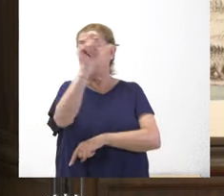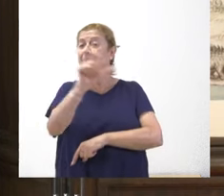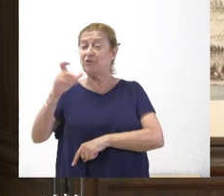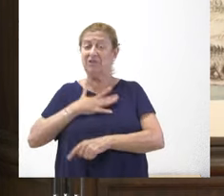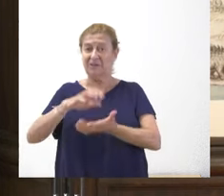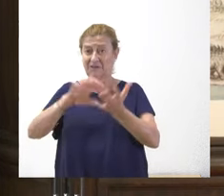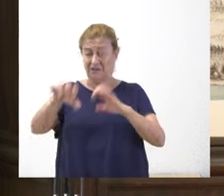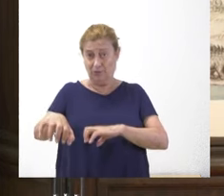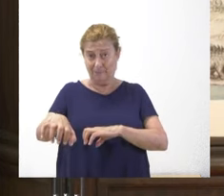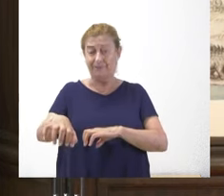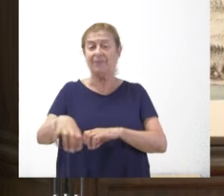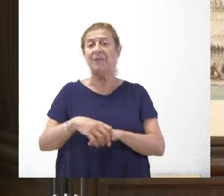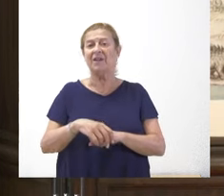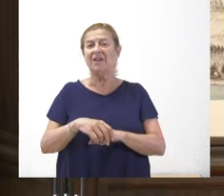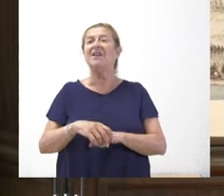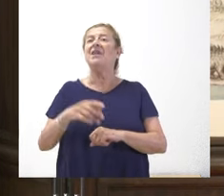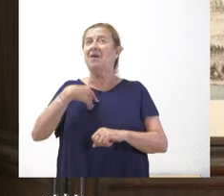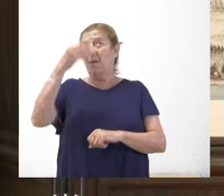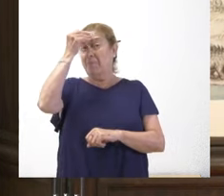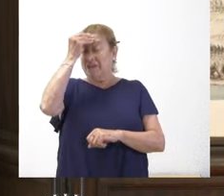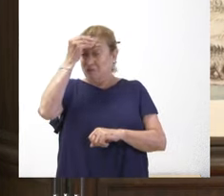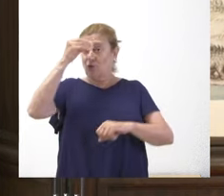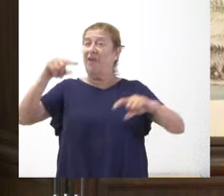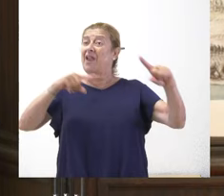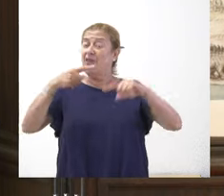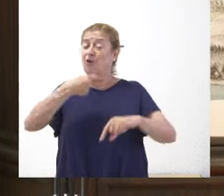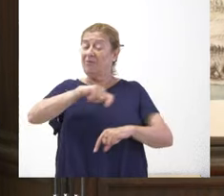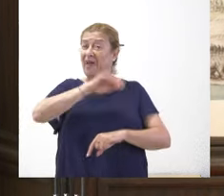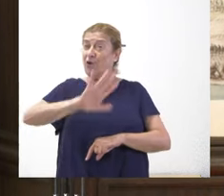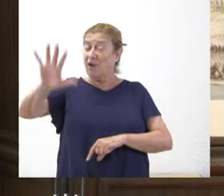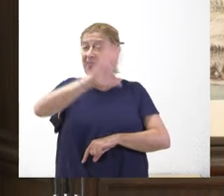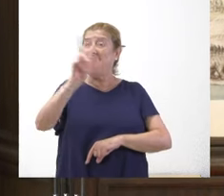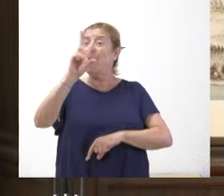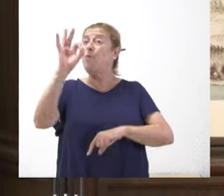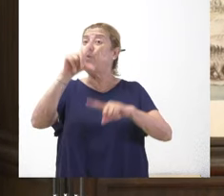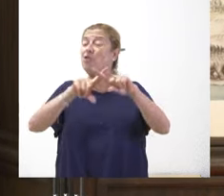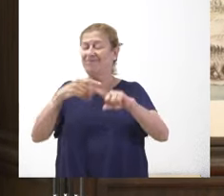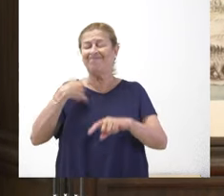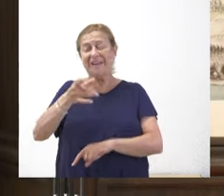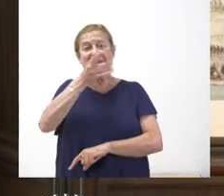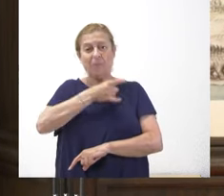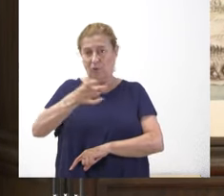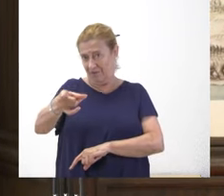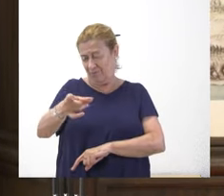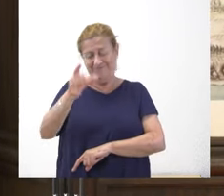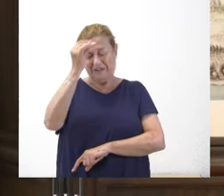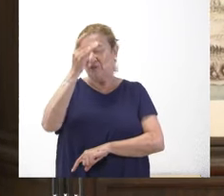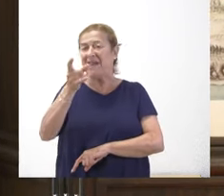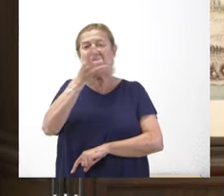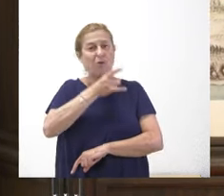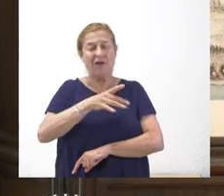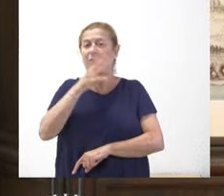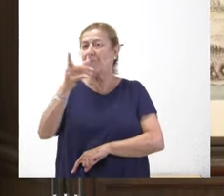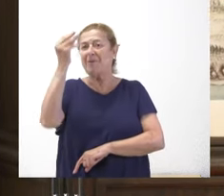Castilla y león Considero que la dirección Nacional de vox se ha equivocado se ha equivocado porque ha